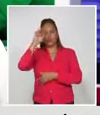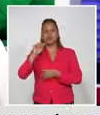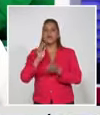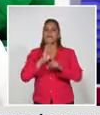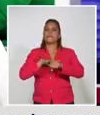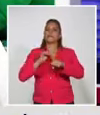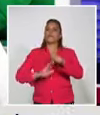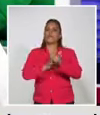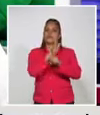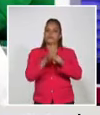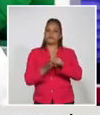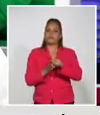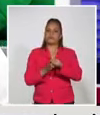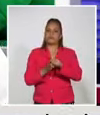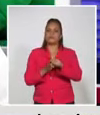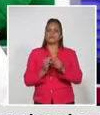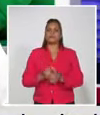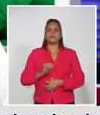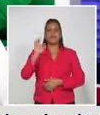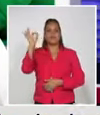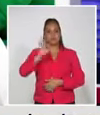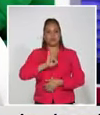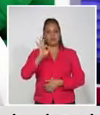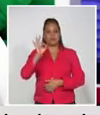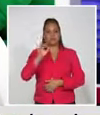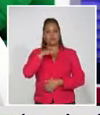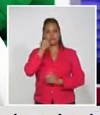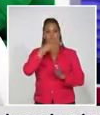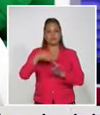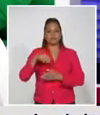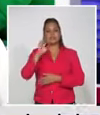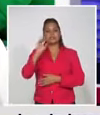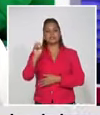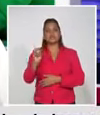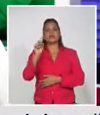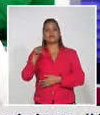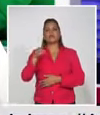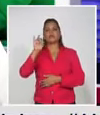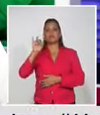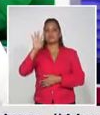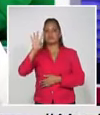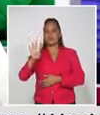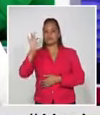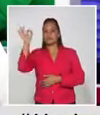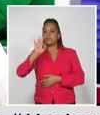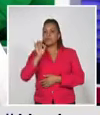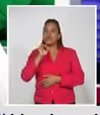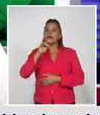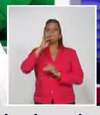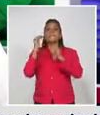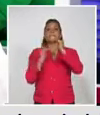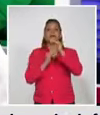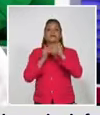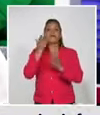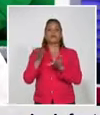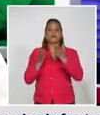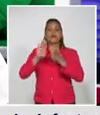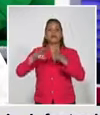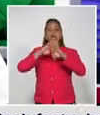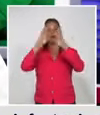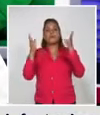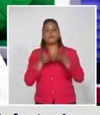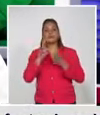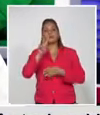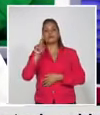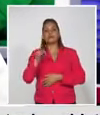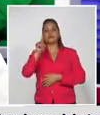COVID-19. La letalidad de 0,54%, inferior a la del mundo de 2,17 y a la de